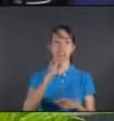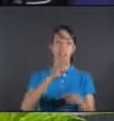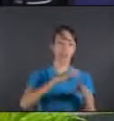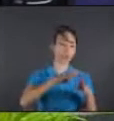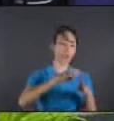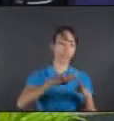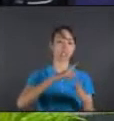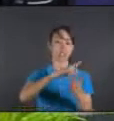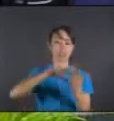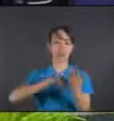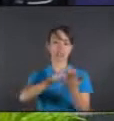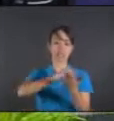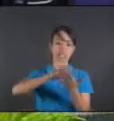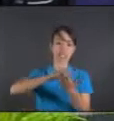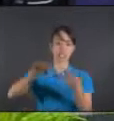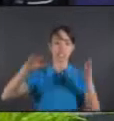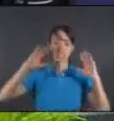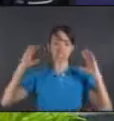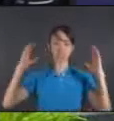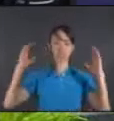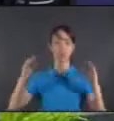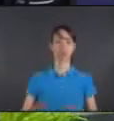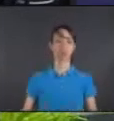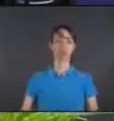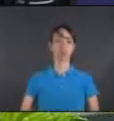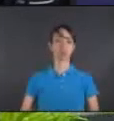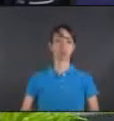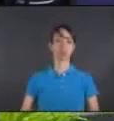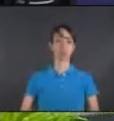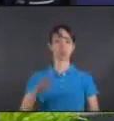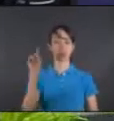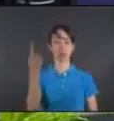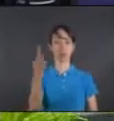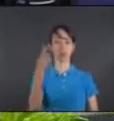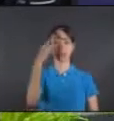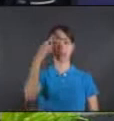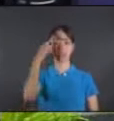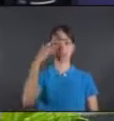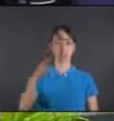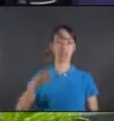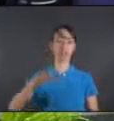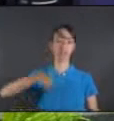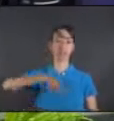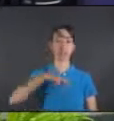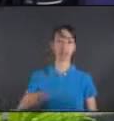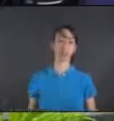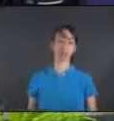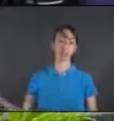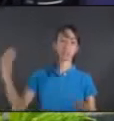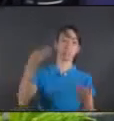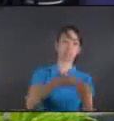A ver, ¿qué es el santuario? En general, si alguien le dice sí, entonces en el santuario.